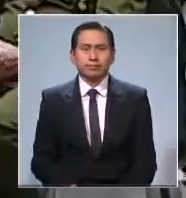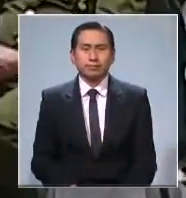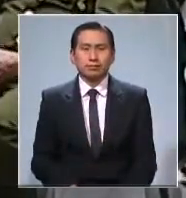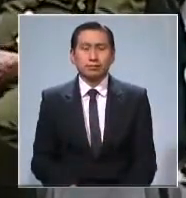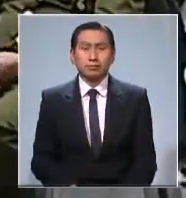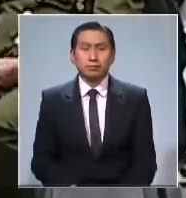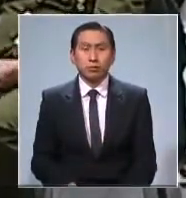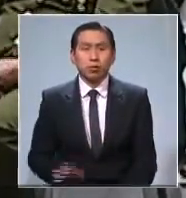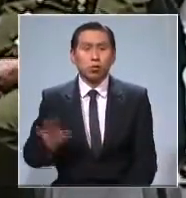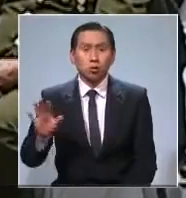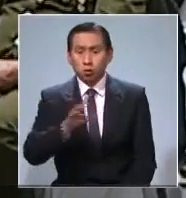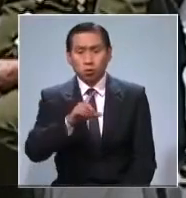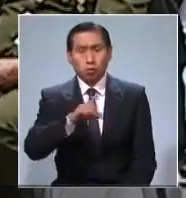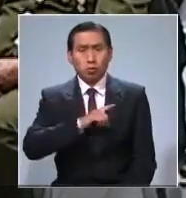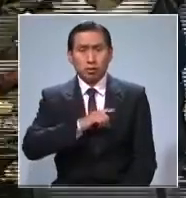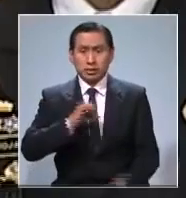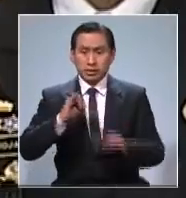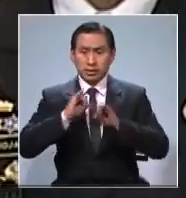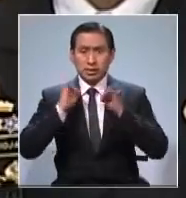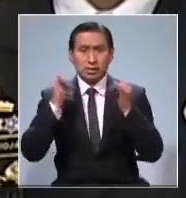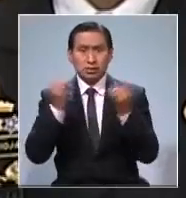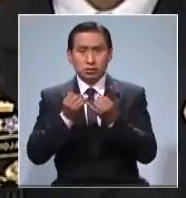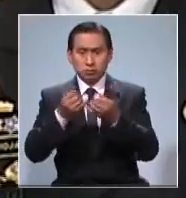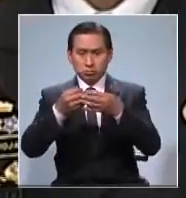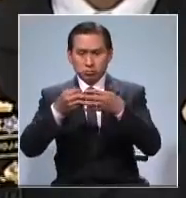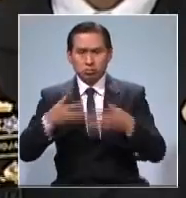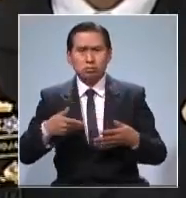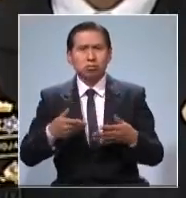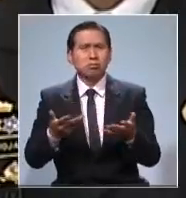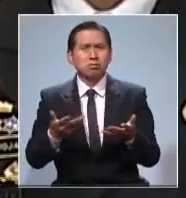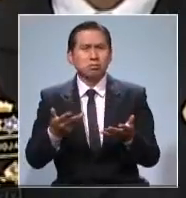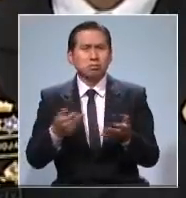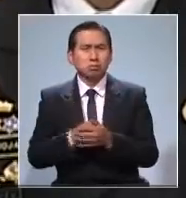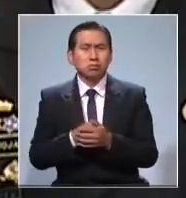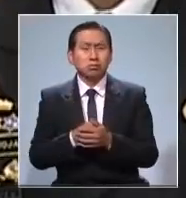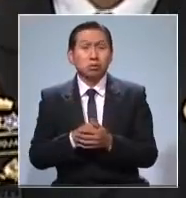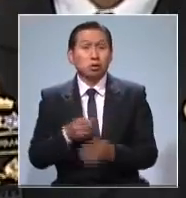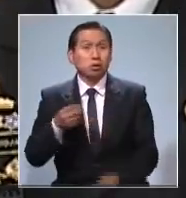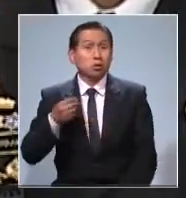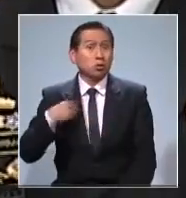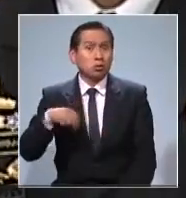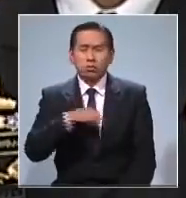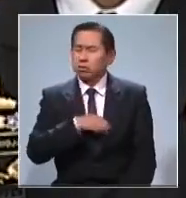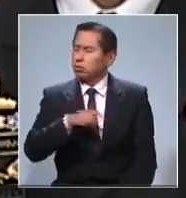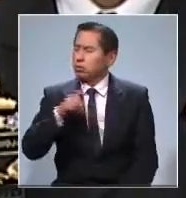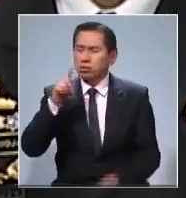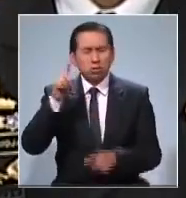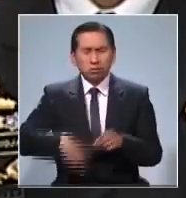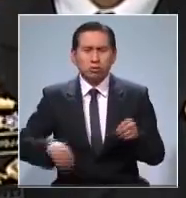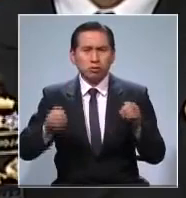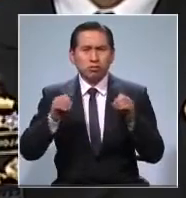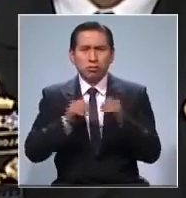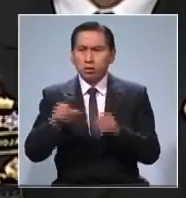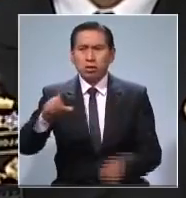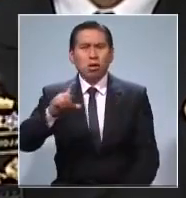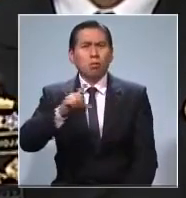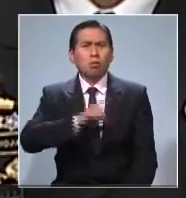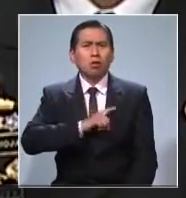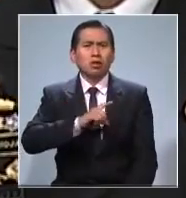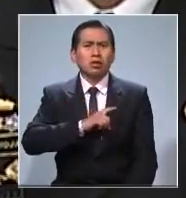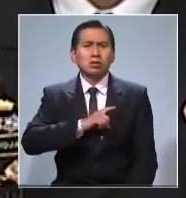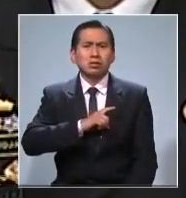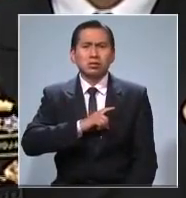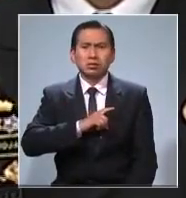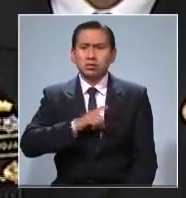Sino una policía institucionalizada. No podemos nunca más tener policías que